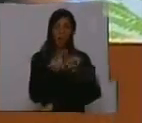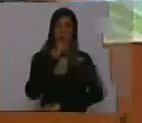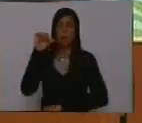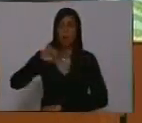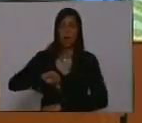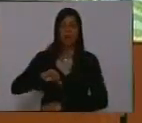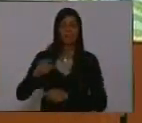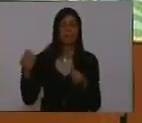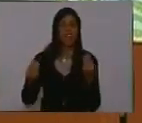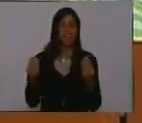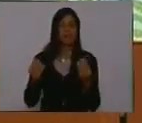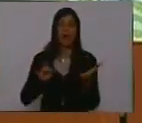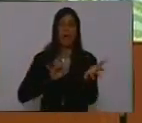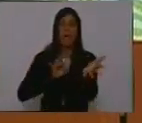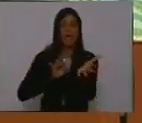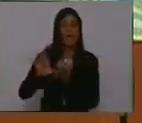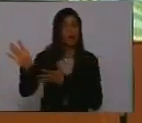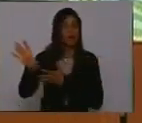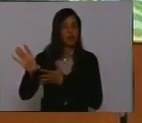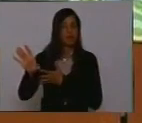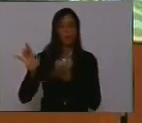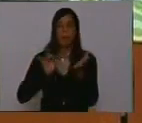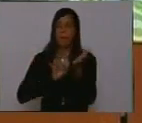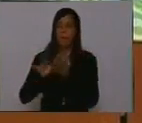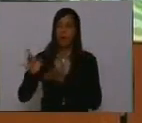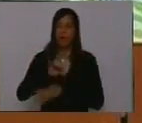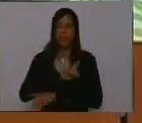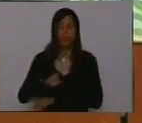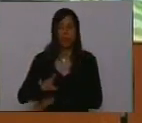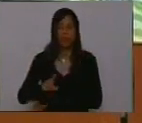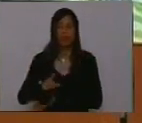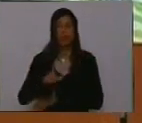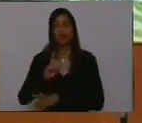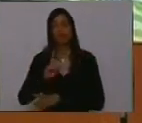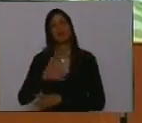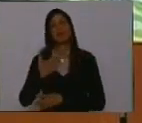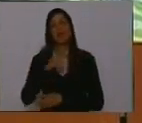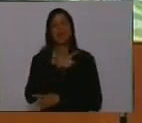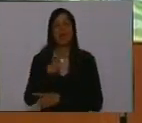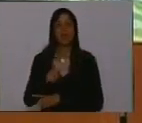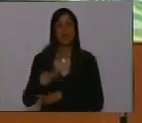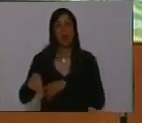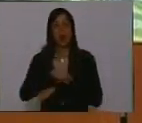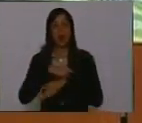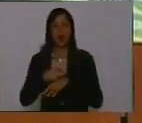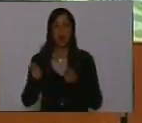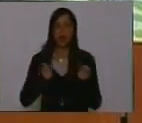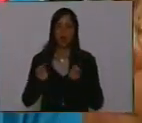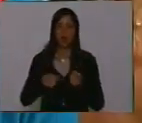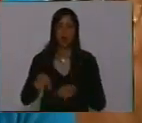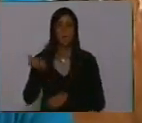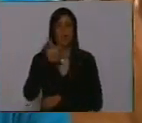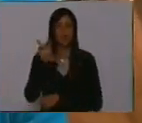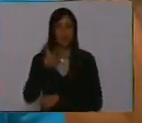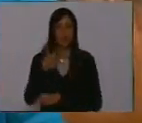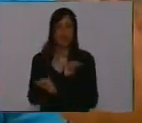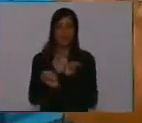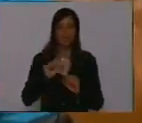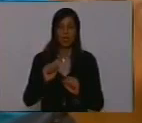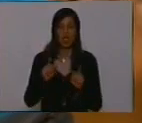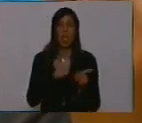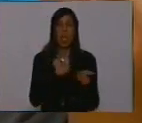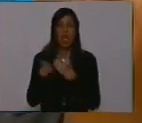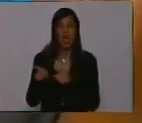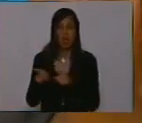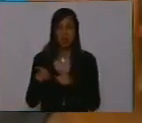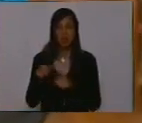tenemos que definitivamente sacarlo de cualquier tipo de posibilidad de gobernar en nuestro país, porque ellos